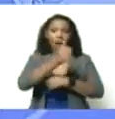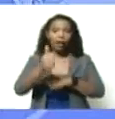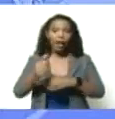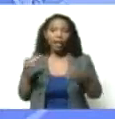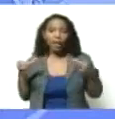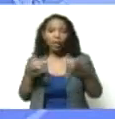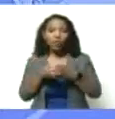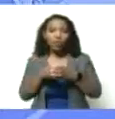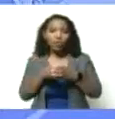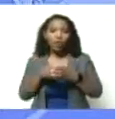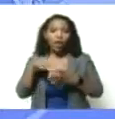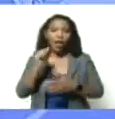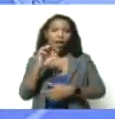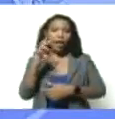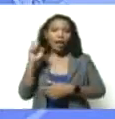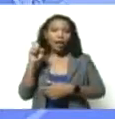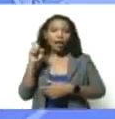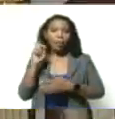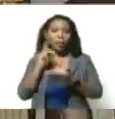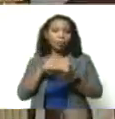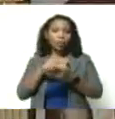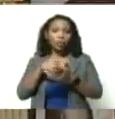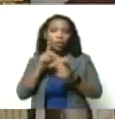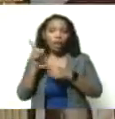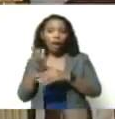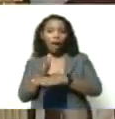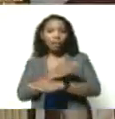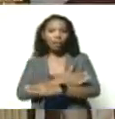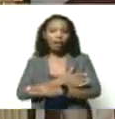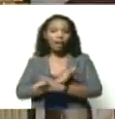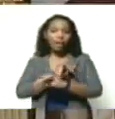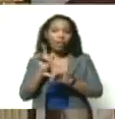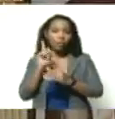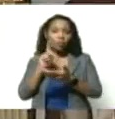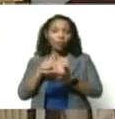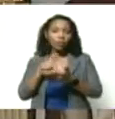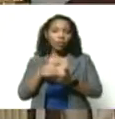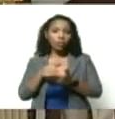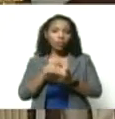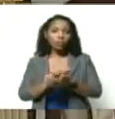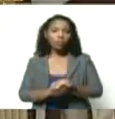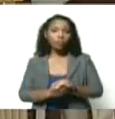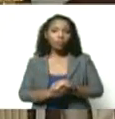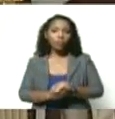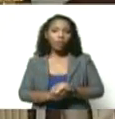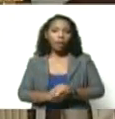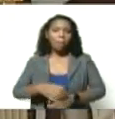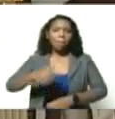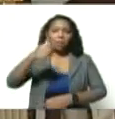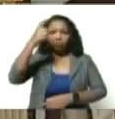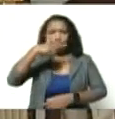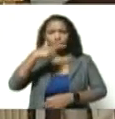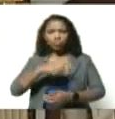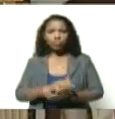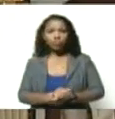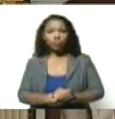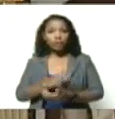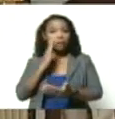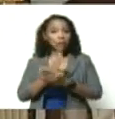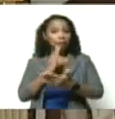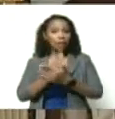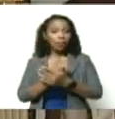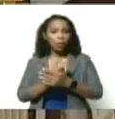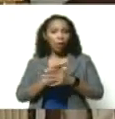sesión? Earle tenga que intervenir, y él antes de hacer su intervención más seria, bueno, siempre había